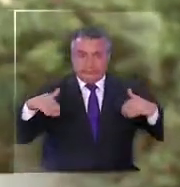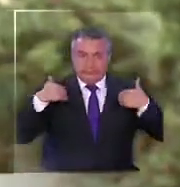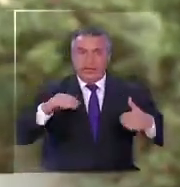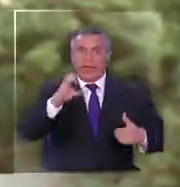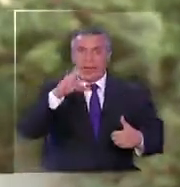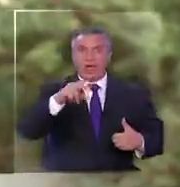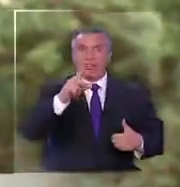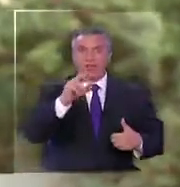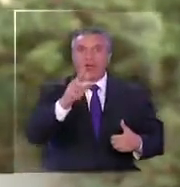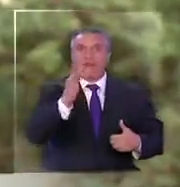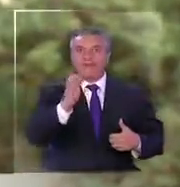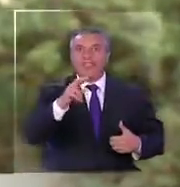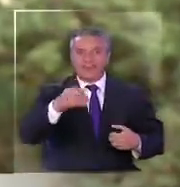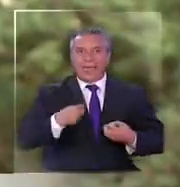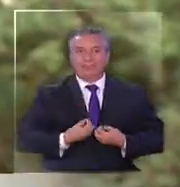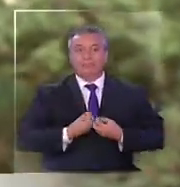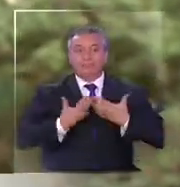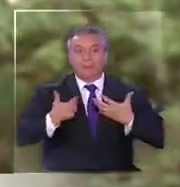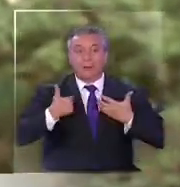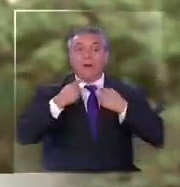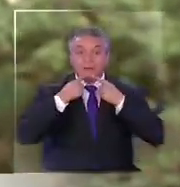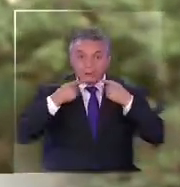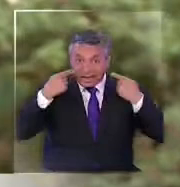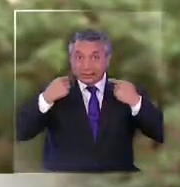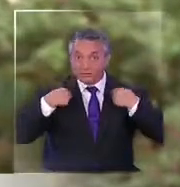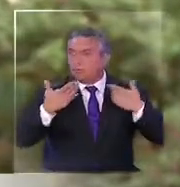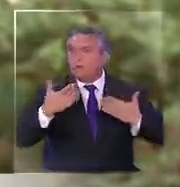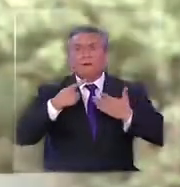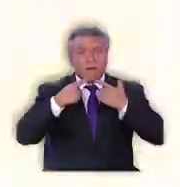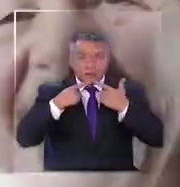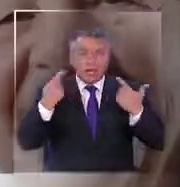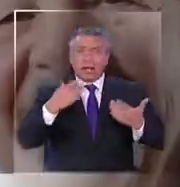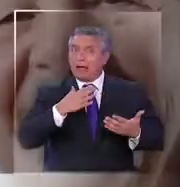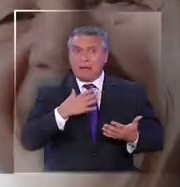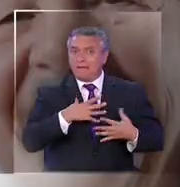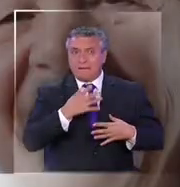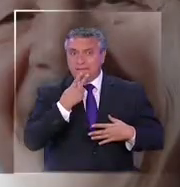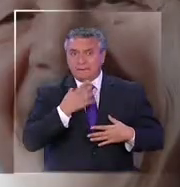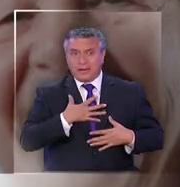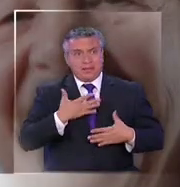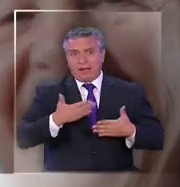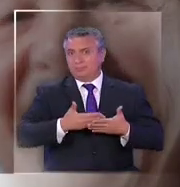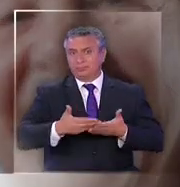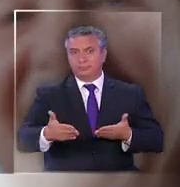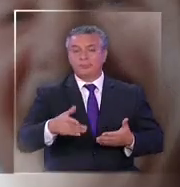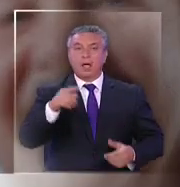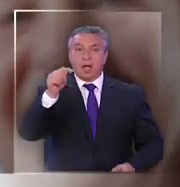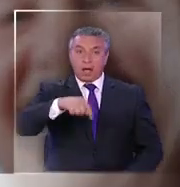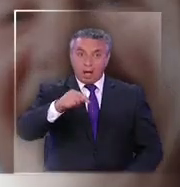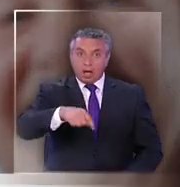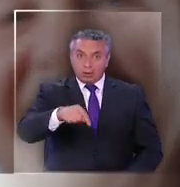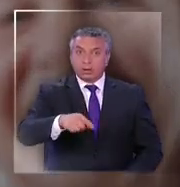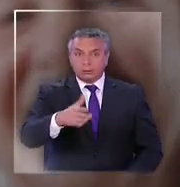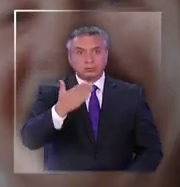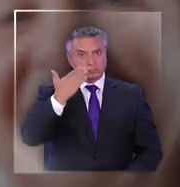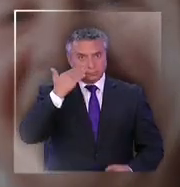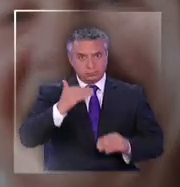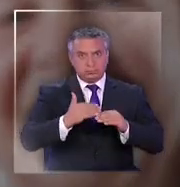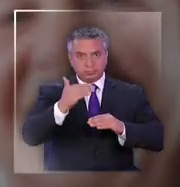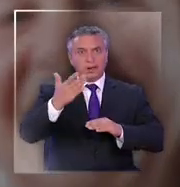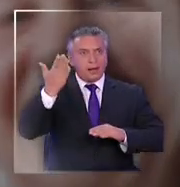te da felicidad. Y cuando uno se siente feliz en la vida, como que todo anda súper bien. El promedio de vida en Chile ha aumentado casi 30 años